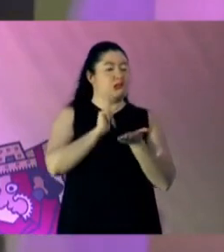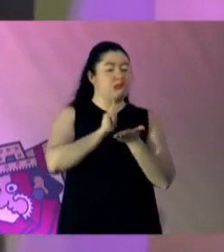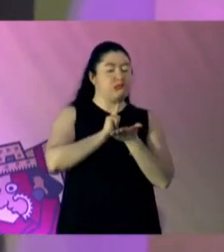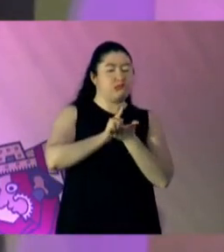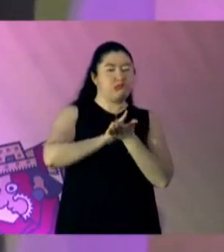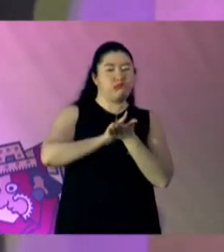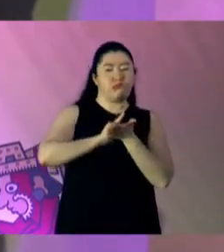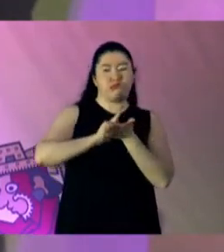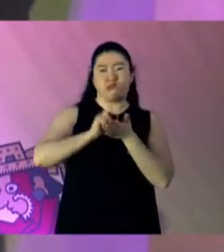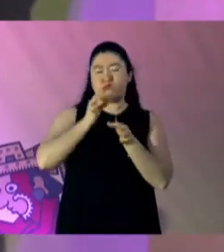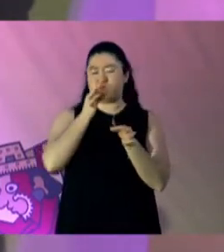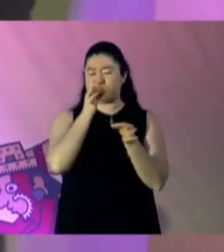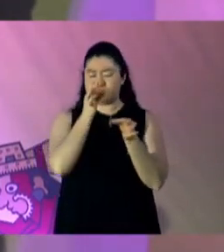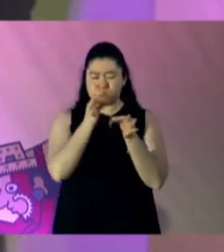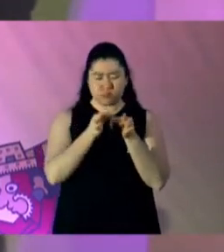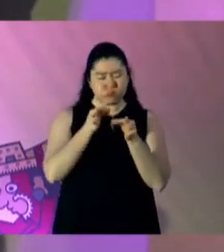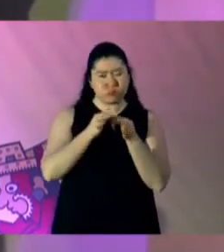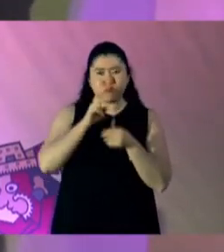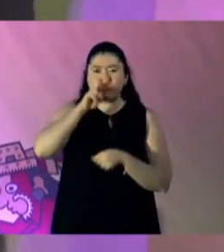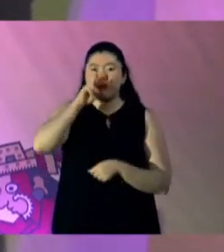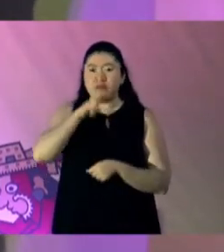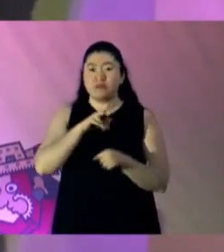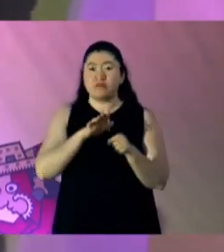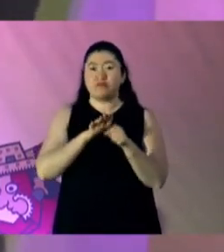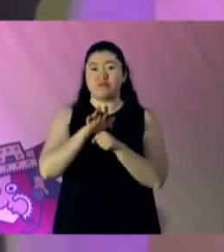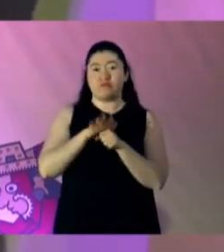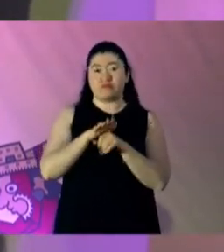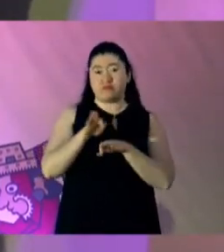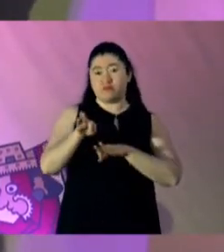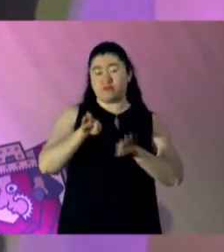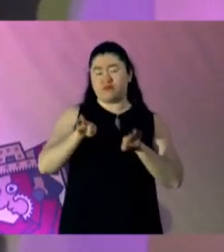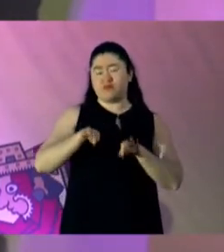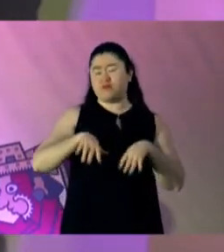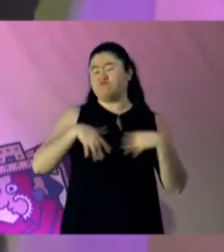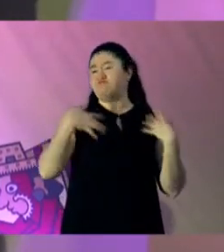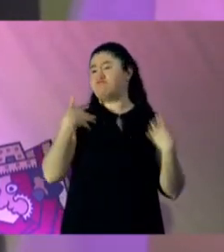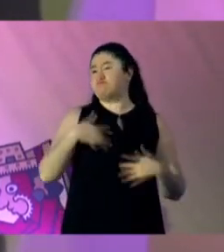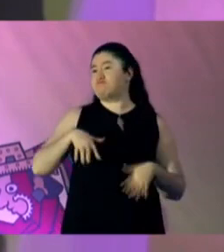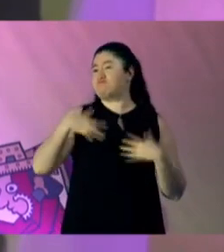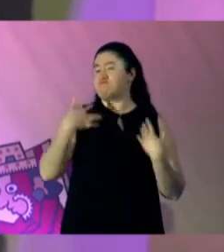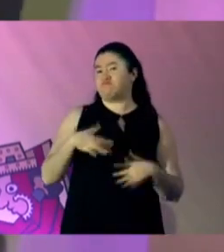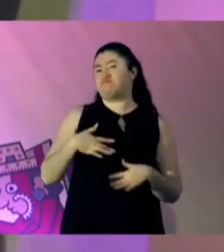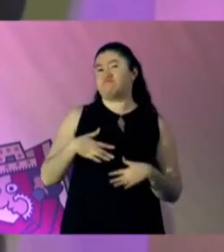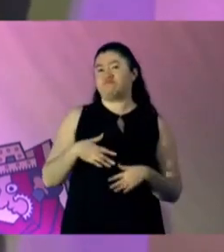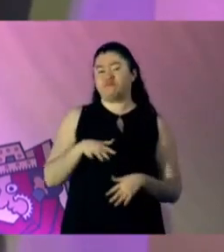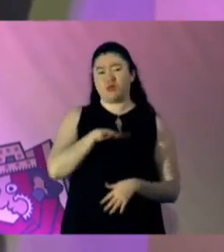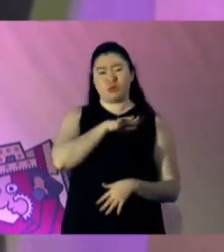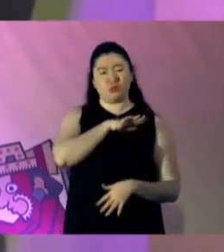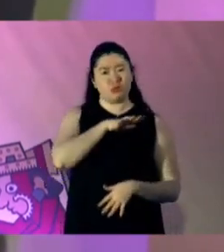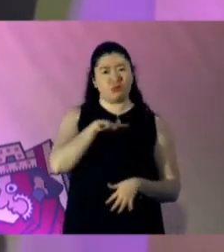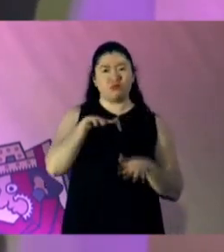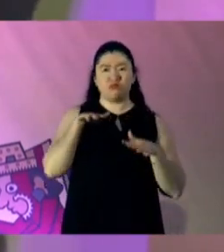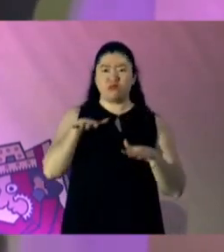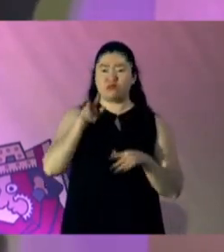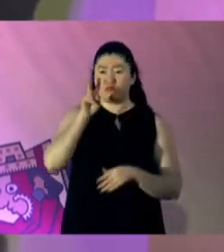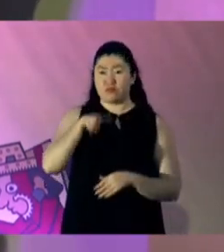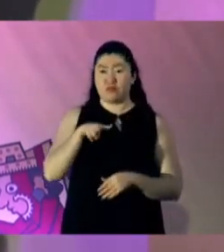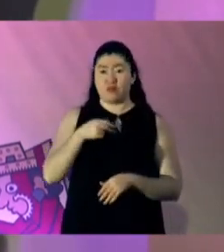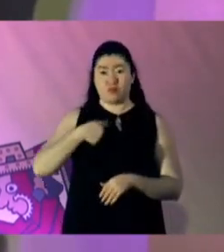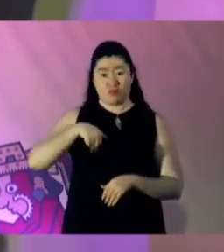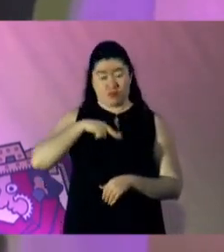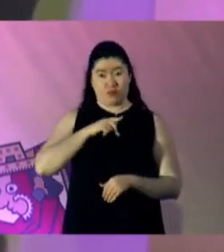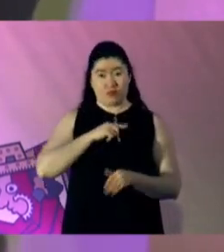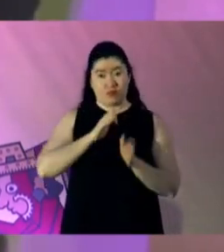verdad era un dibujante excepcional eso lo podemos notar en sus cartones y en este libro si lo